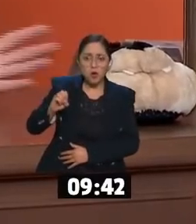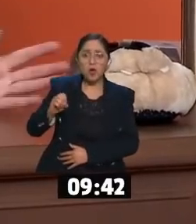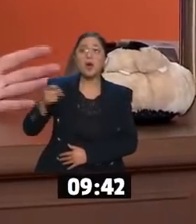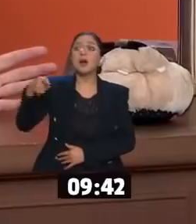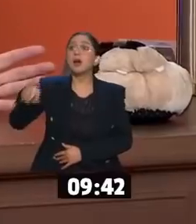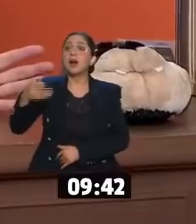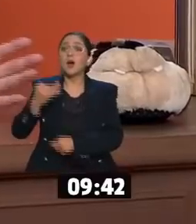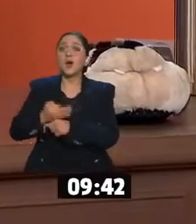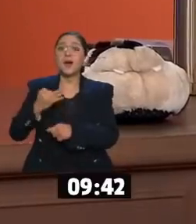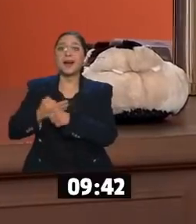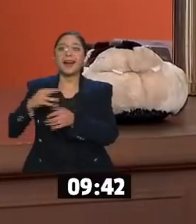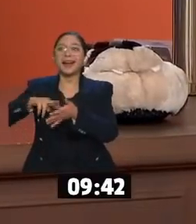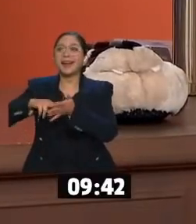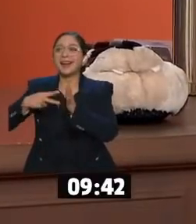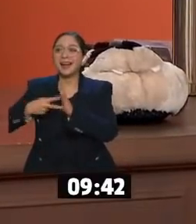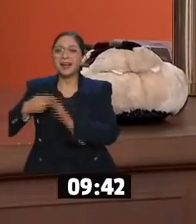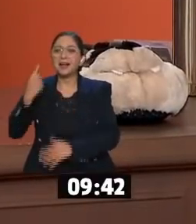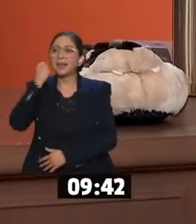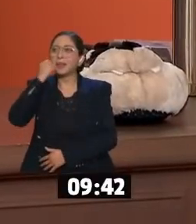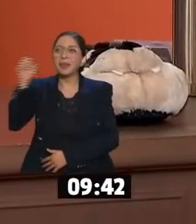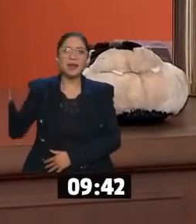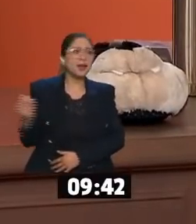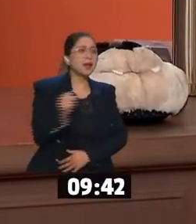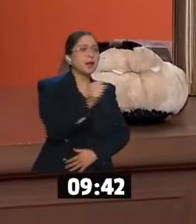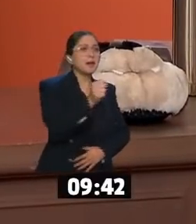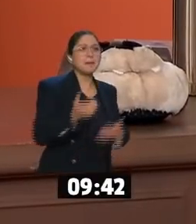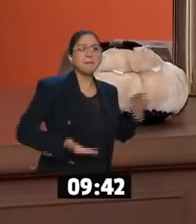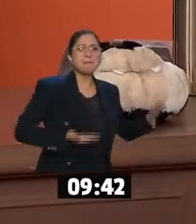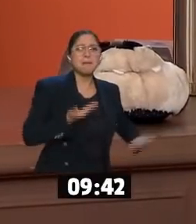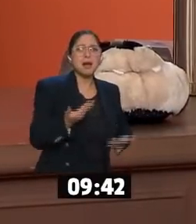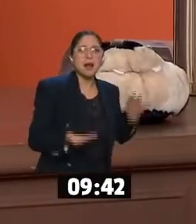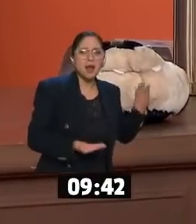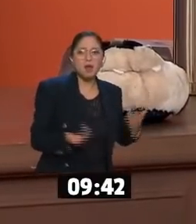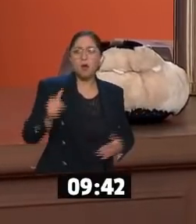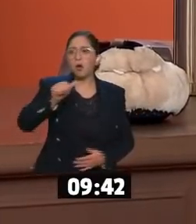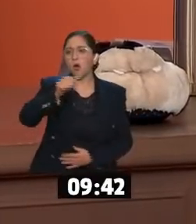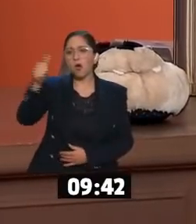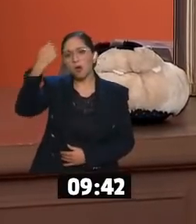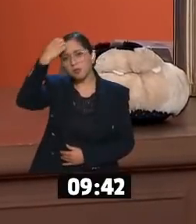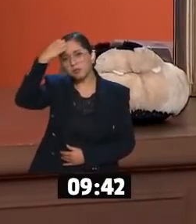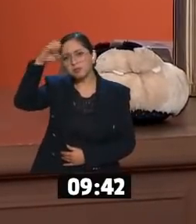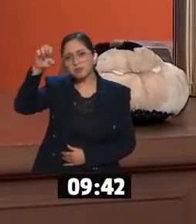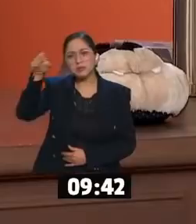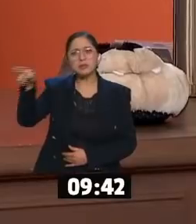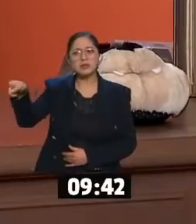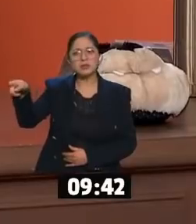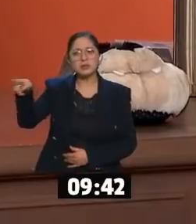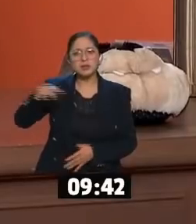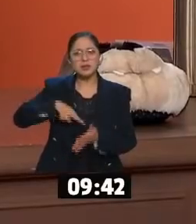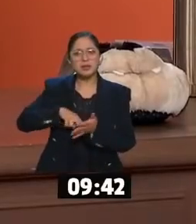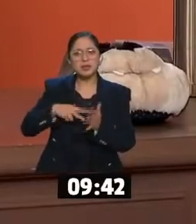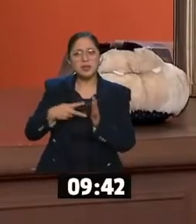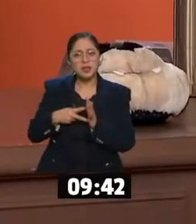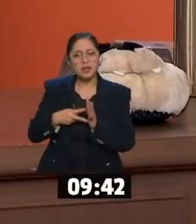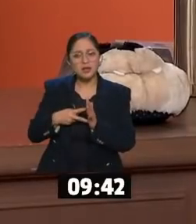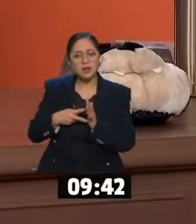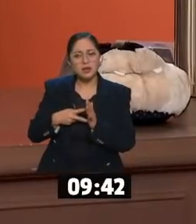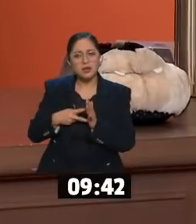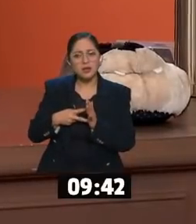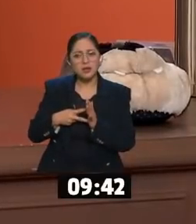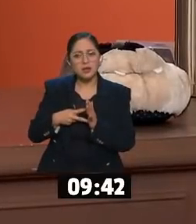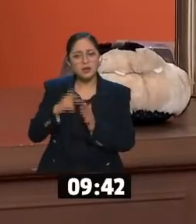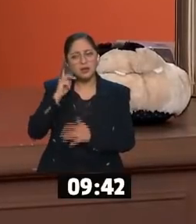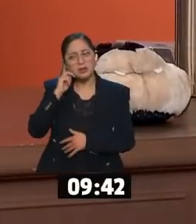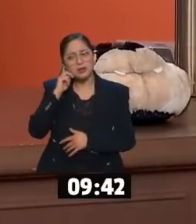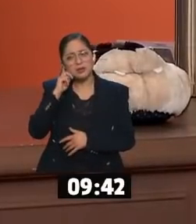estaba bailando, ¿verdad? ¿Cómo se llama el que vino? Del backline. El señor de... ya no, de repente ya no